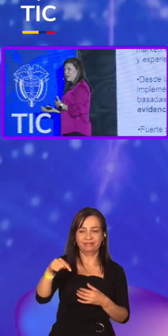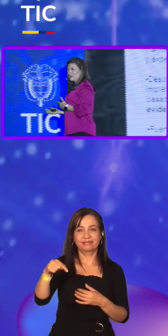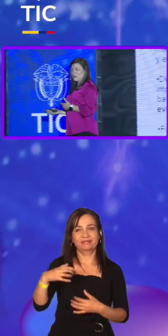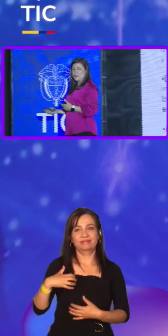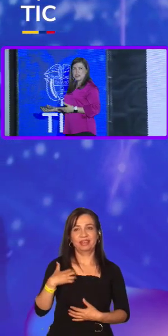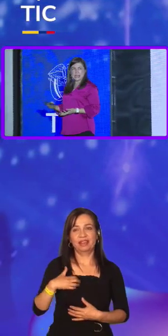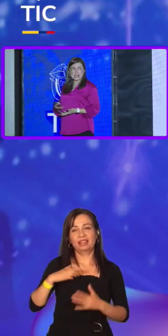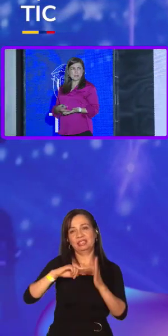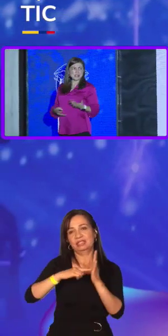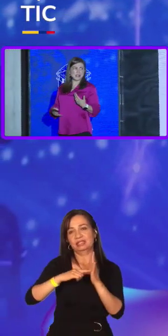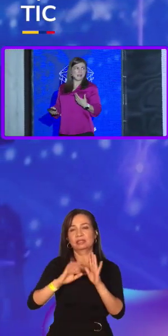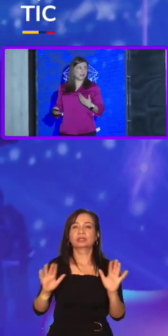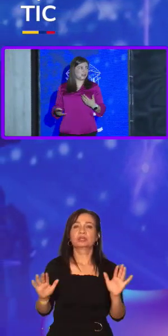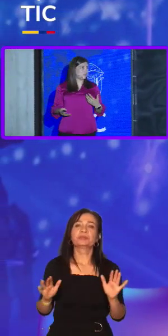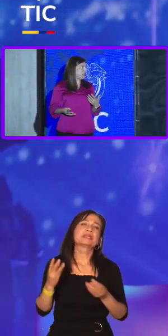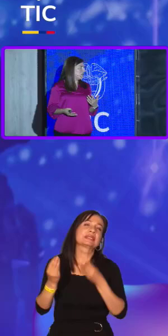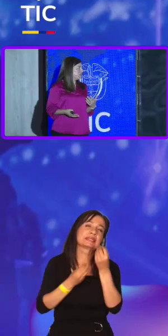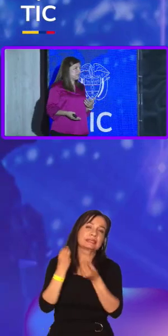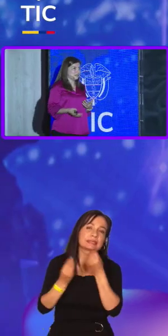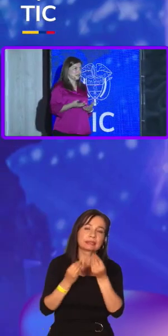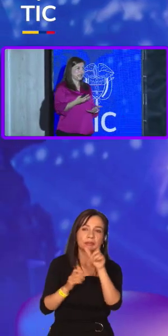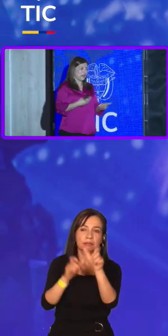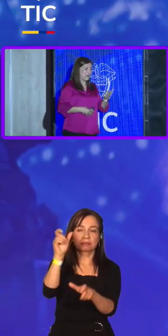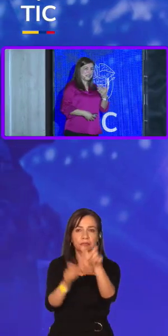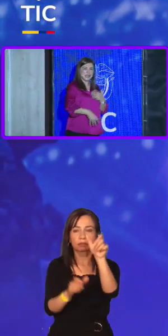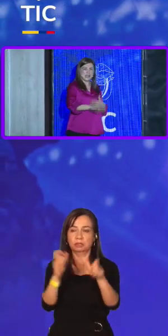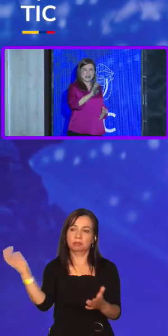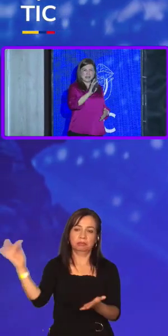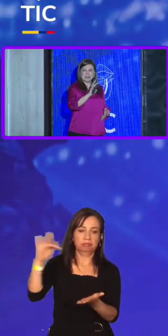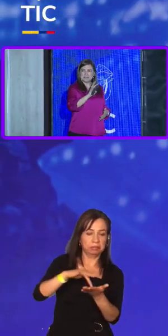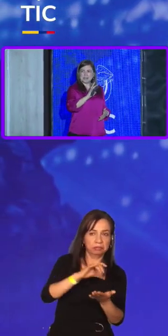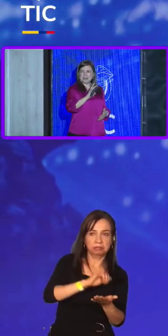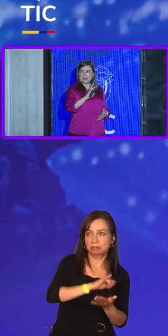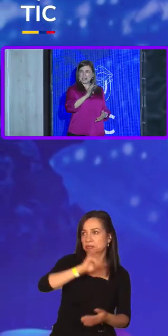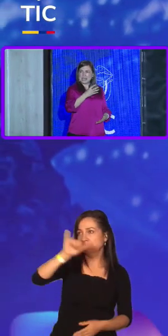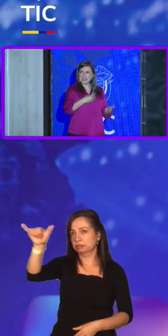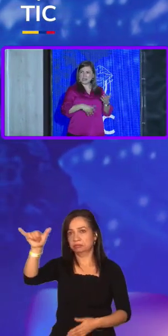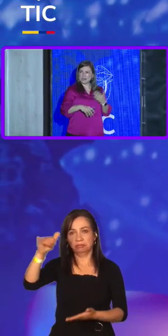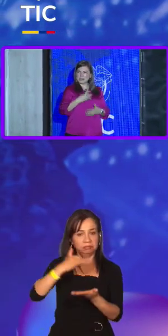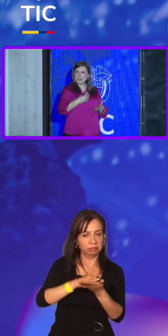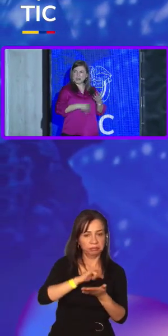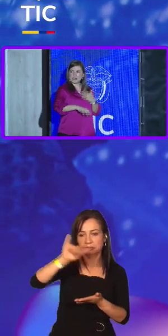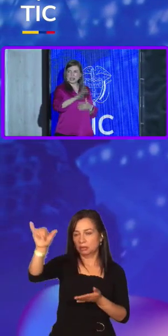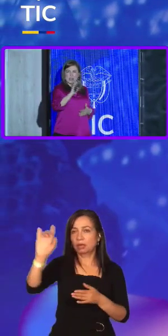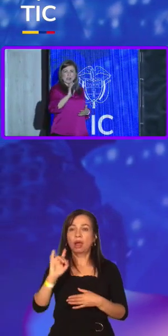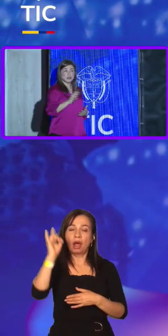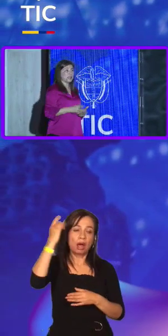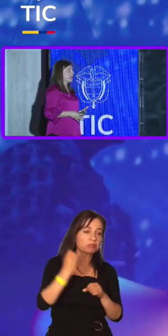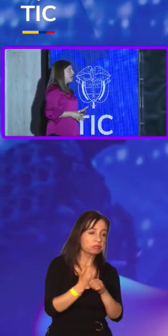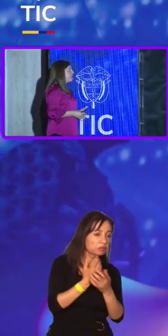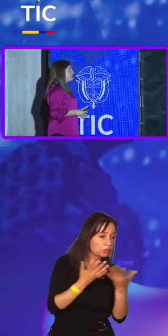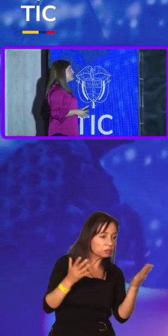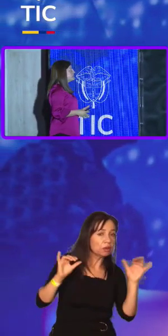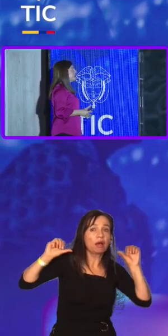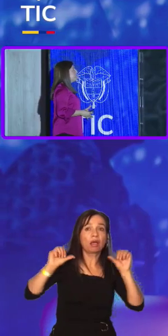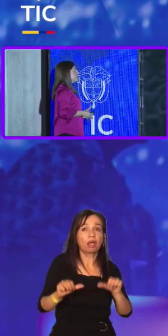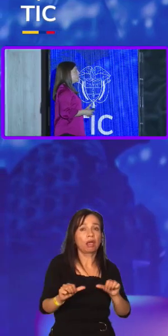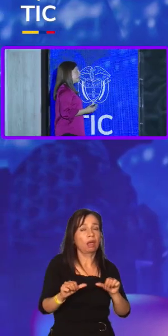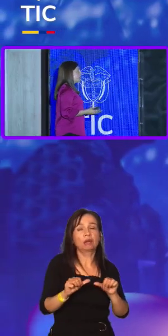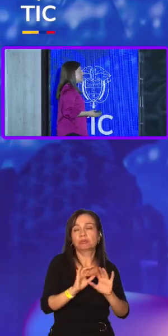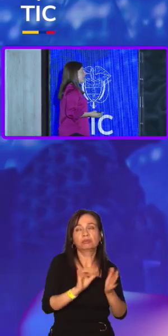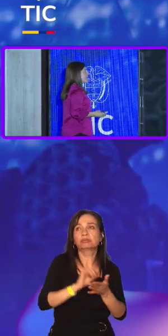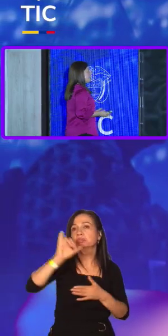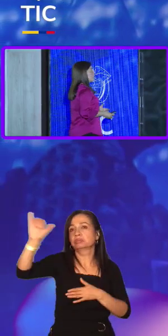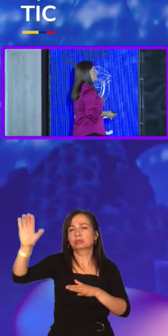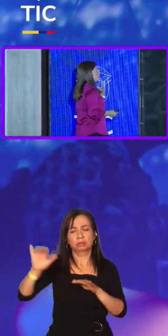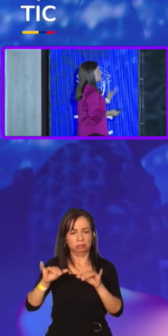a nuestra ciudad. Mucha gente pasaba, pero llegaba y se iba, ¿verdad? Venía a hacer algo específico y se iba, no se quedaba.